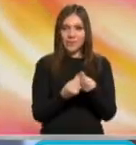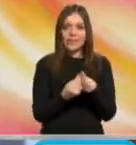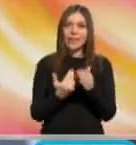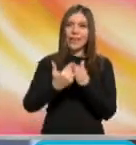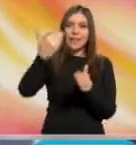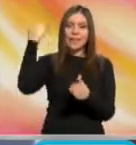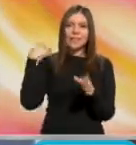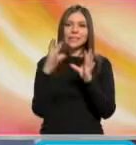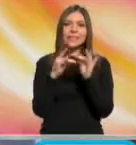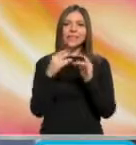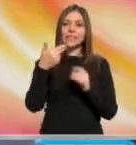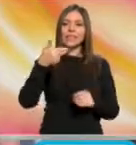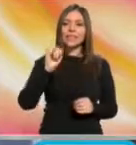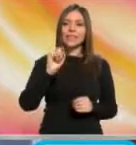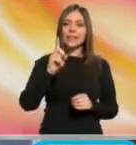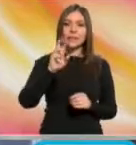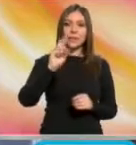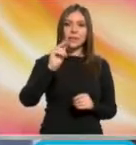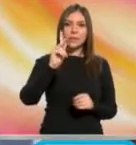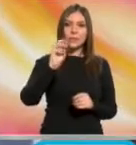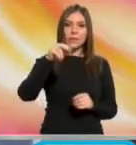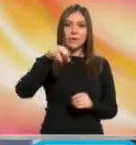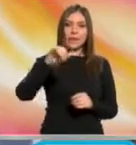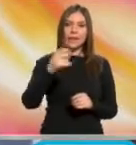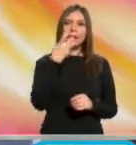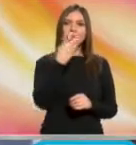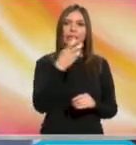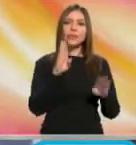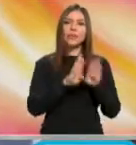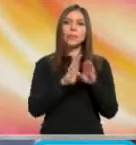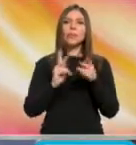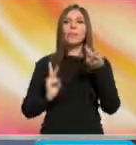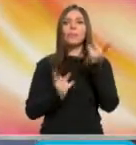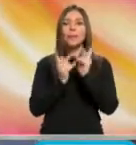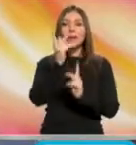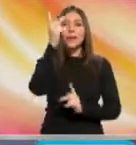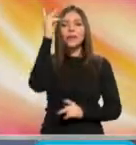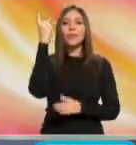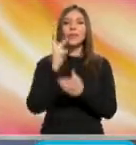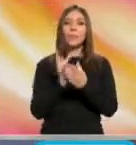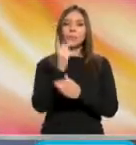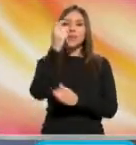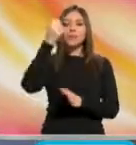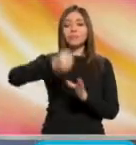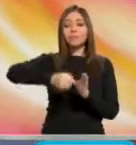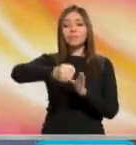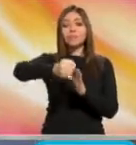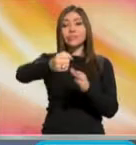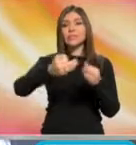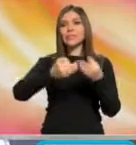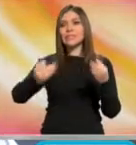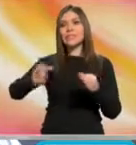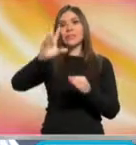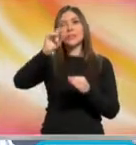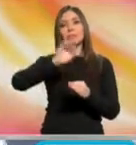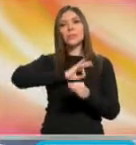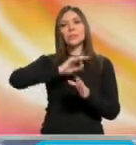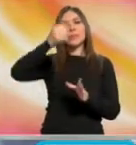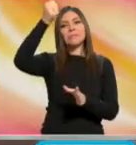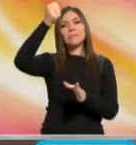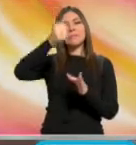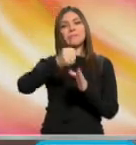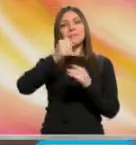habíamos comentado, la hidroponía, recordemos, es esta manera de cultivar vegetales que en vez de estar en tierra, está en un sustrato acuoso.